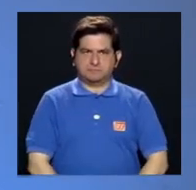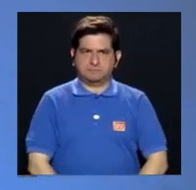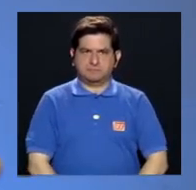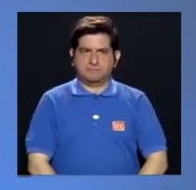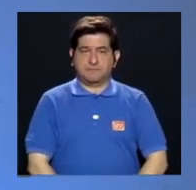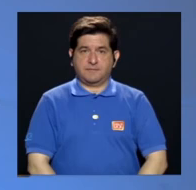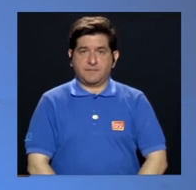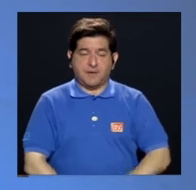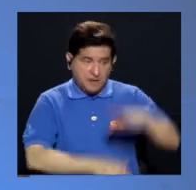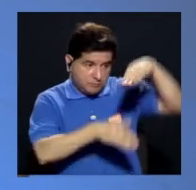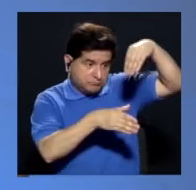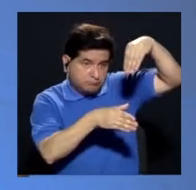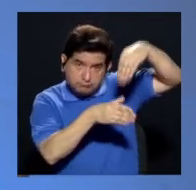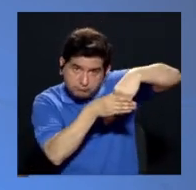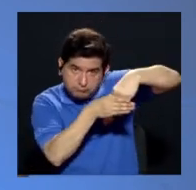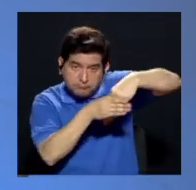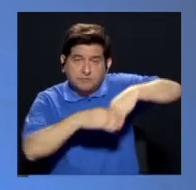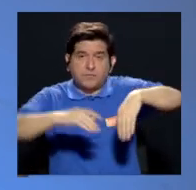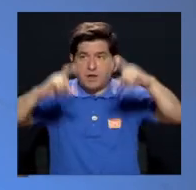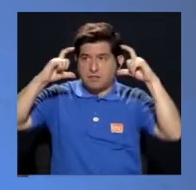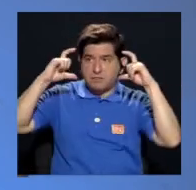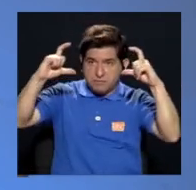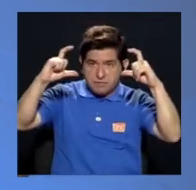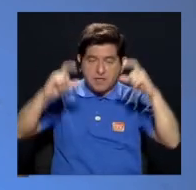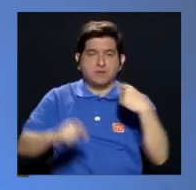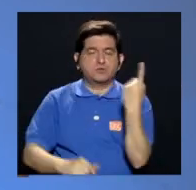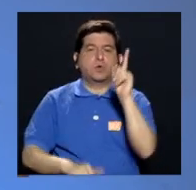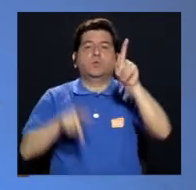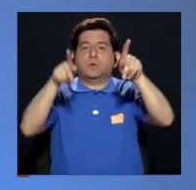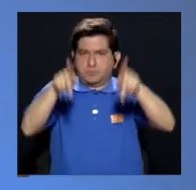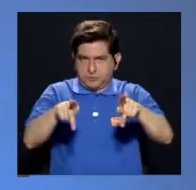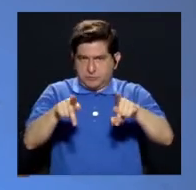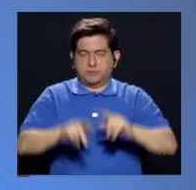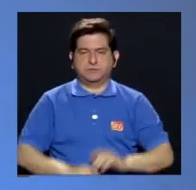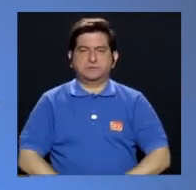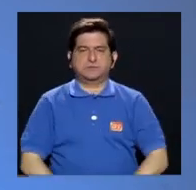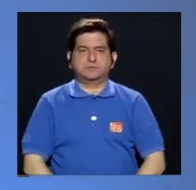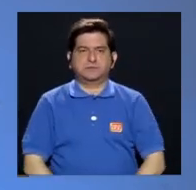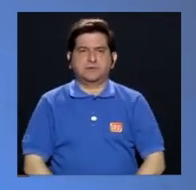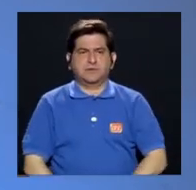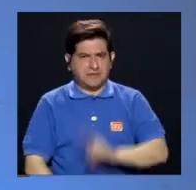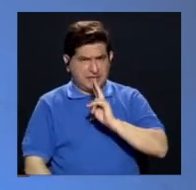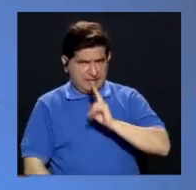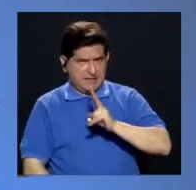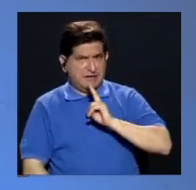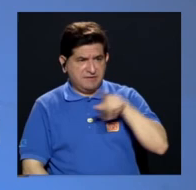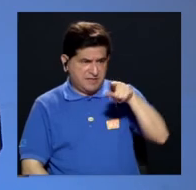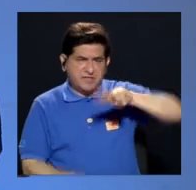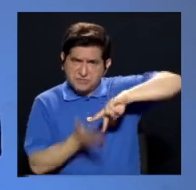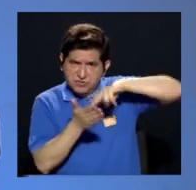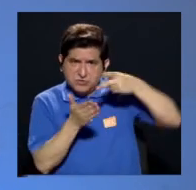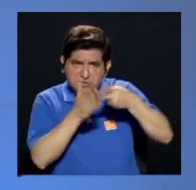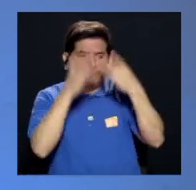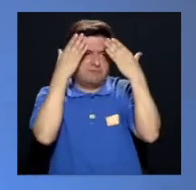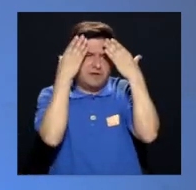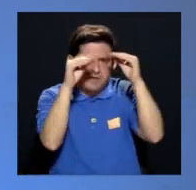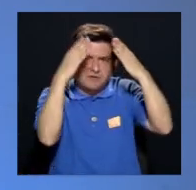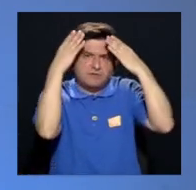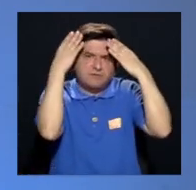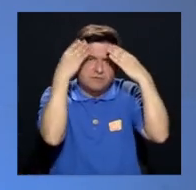Aunque lleva un título unipersonal, en realidad se trata de